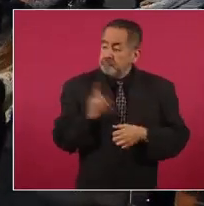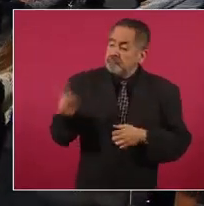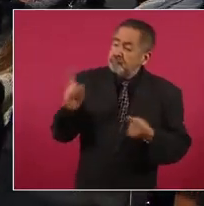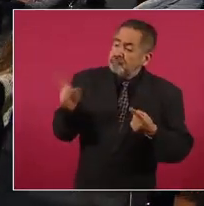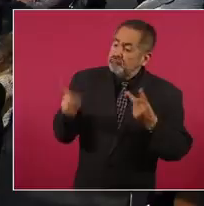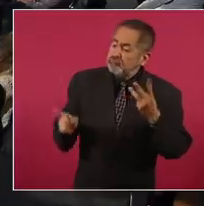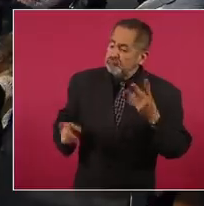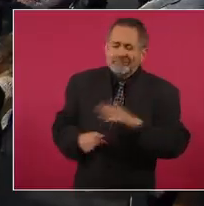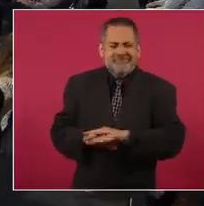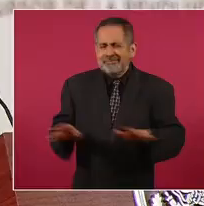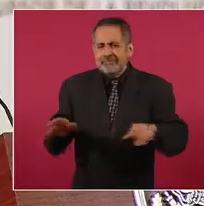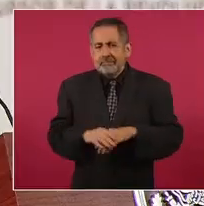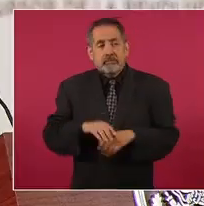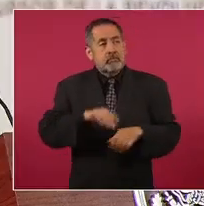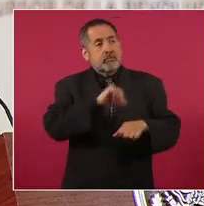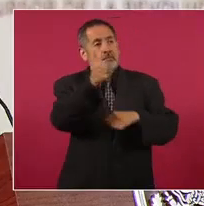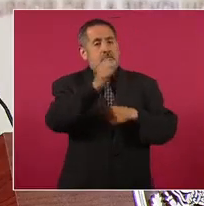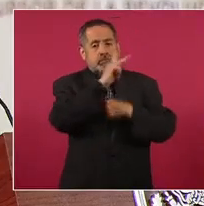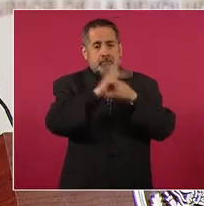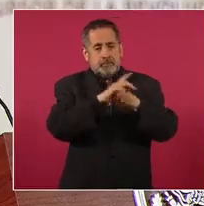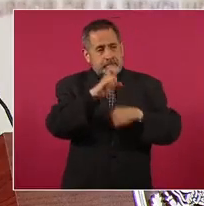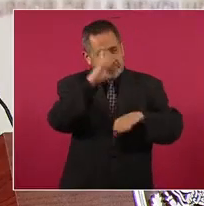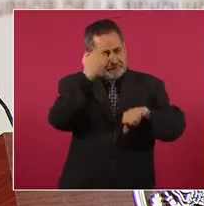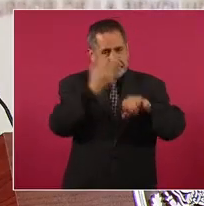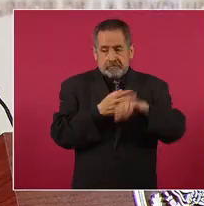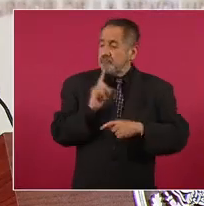de gobiernos extranjeros.